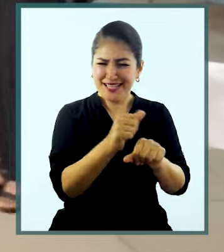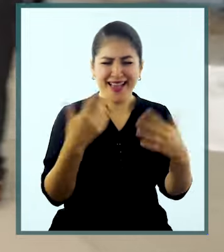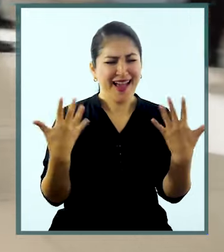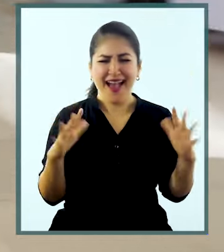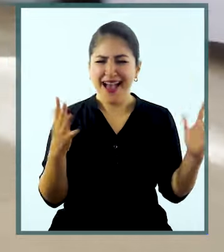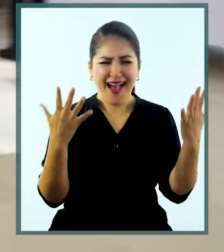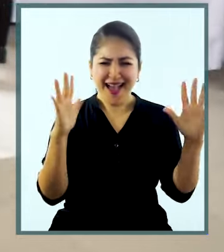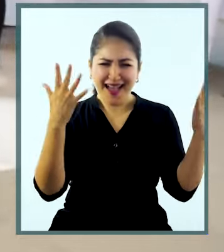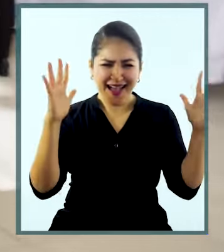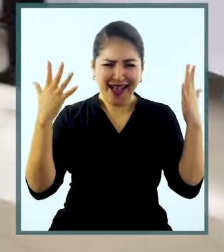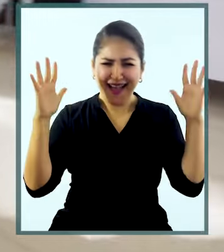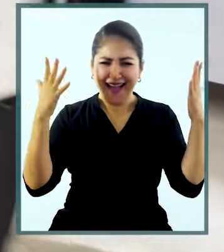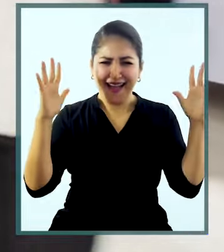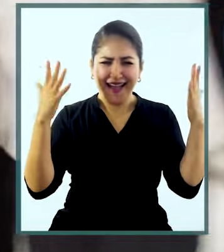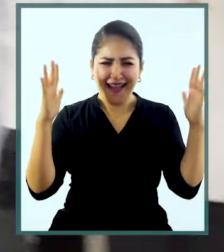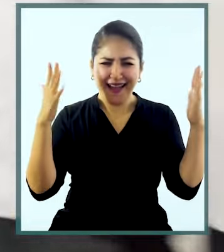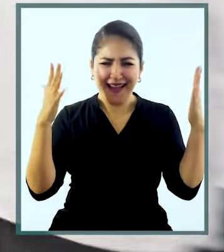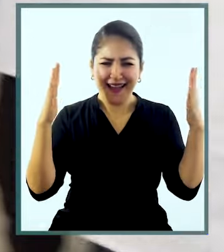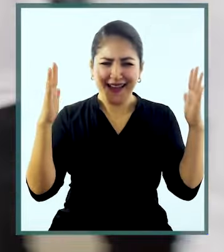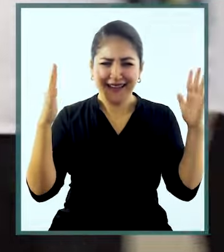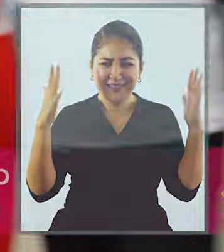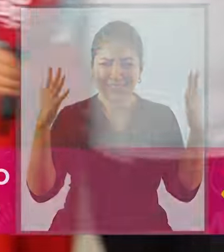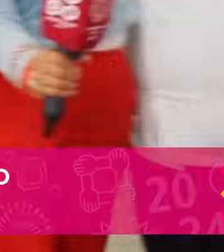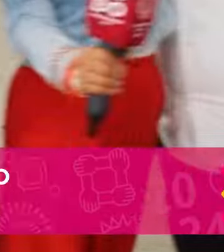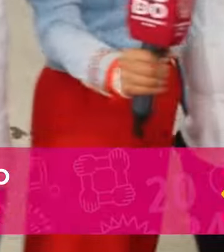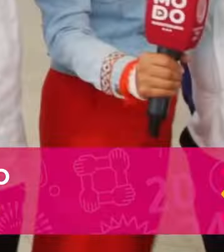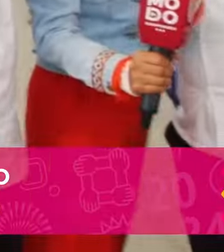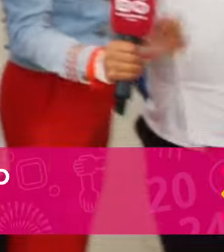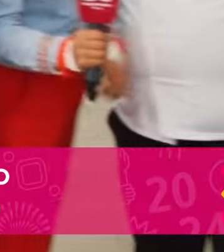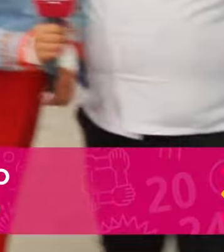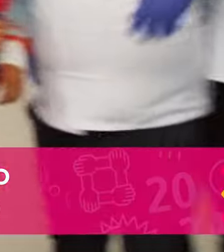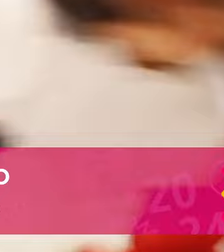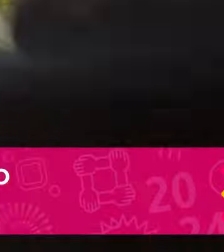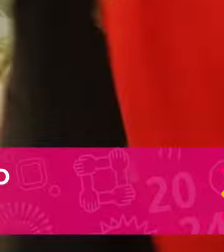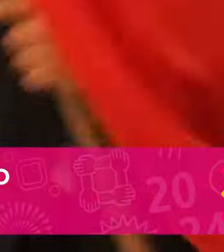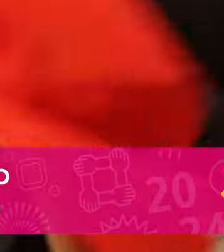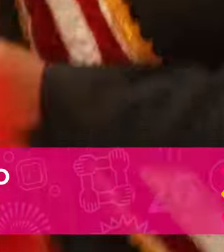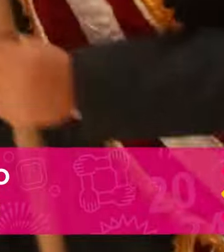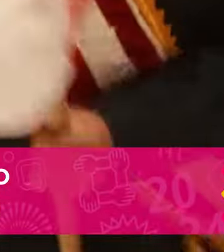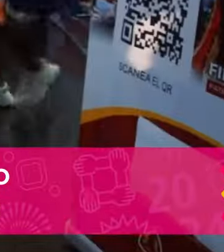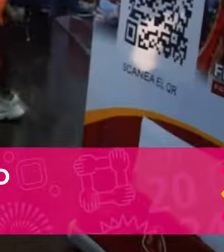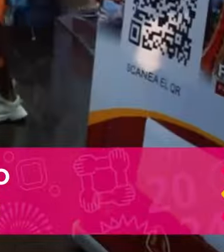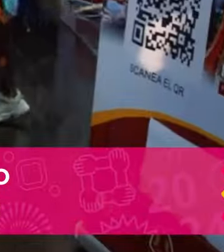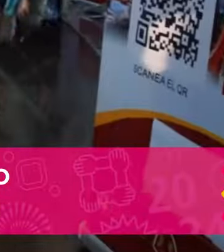¡Woo!